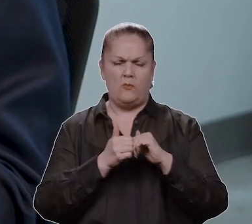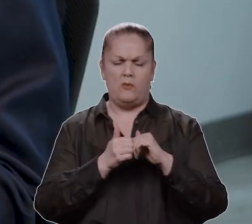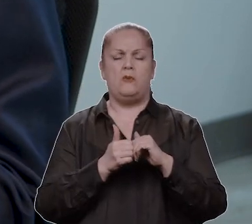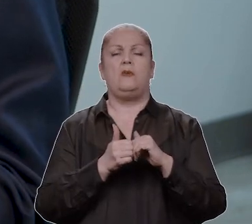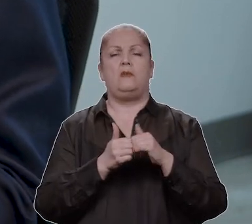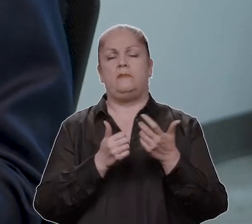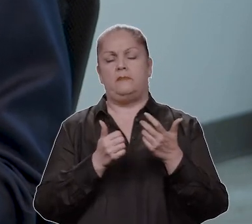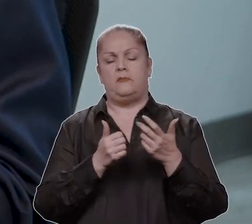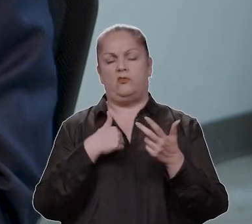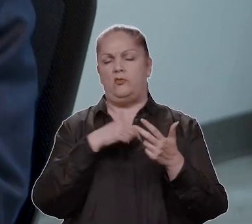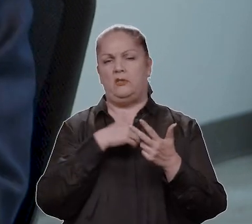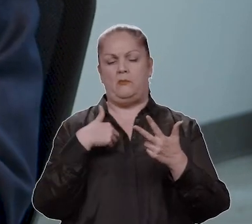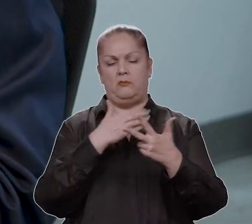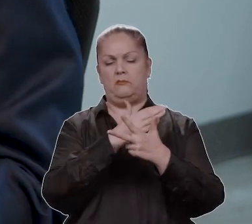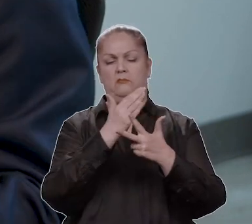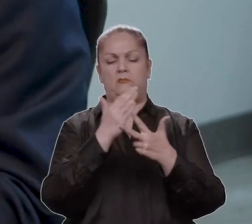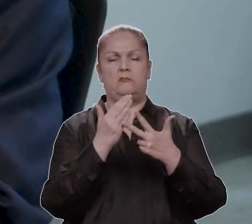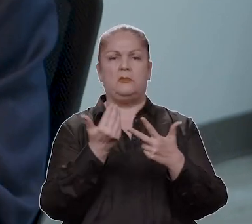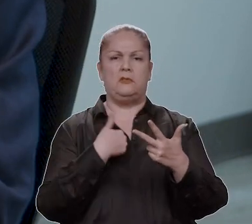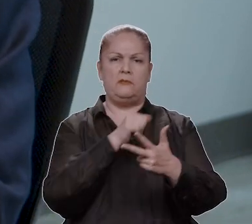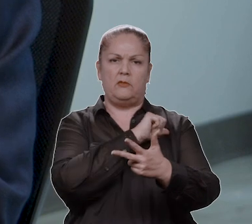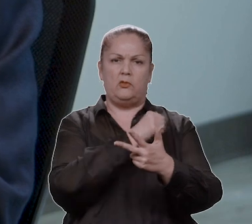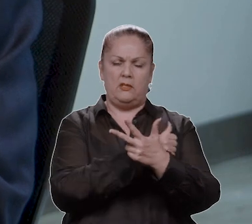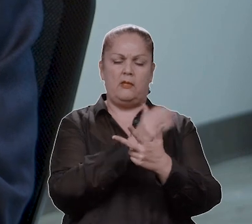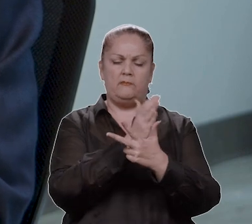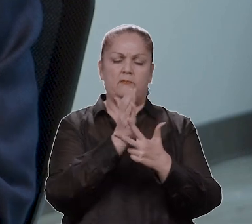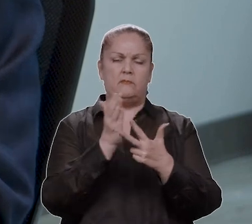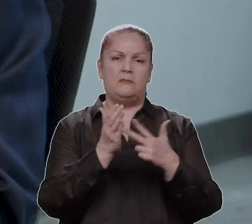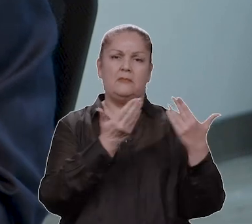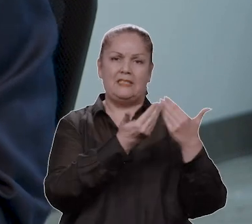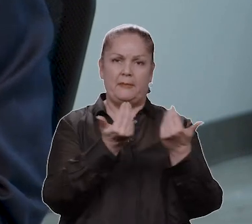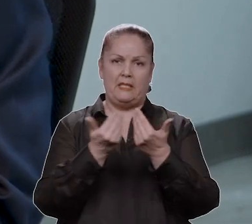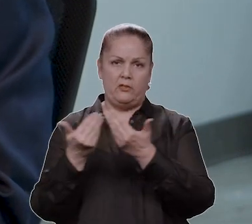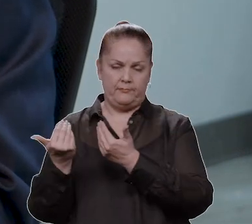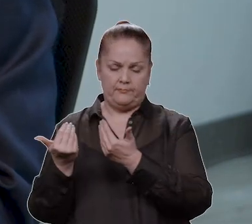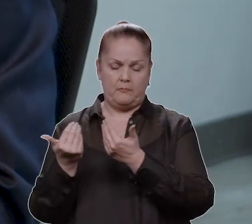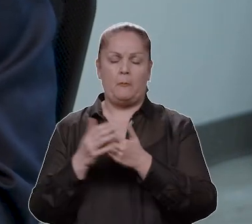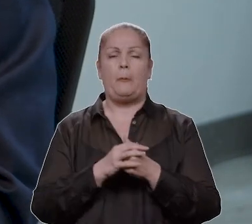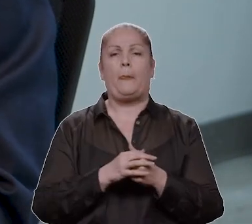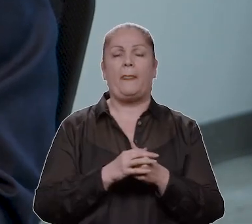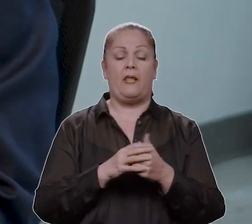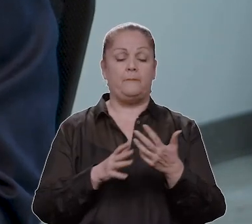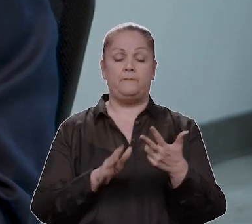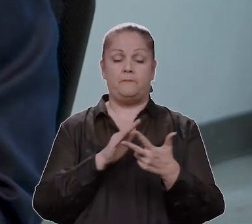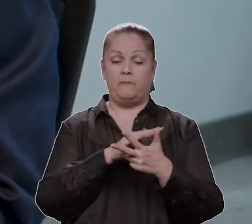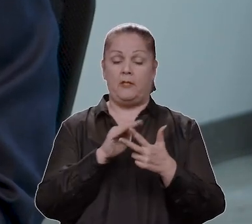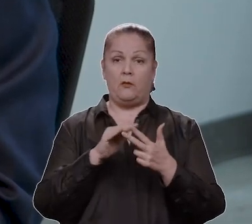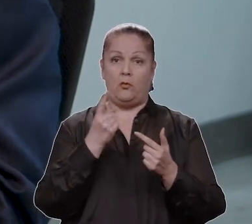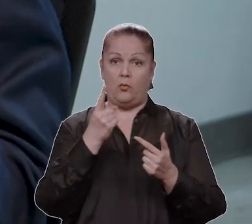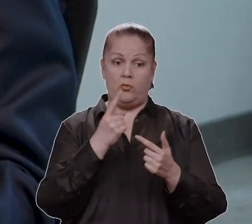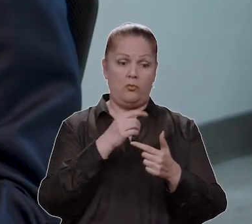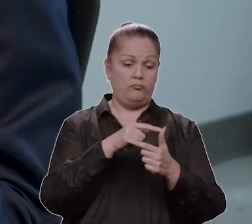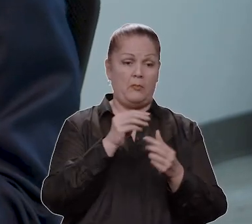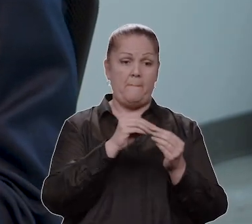esquema que conocemos tripartita, o sea, de tres poderes constitucionales y de separación de poderes, en cual ningún